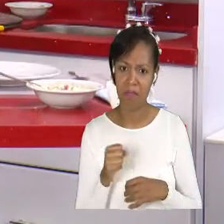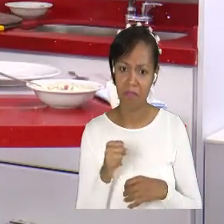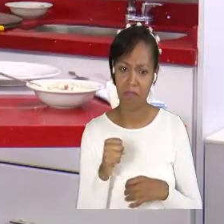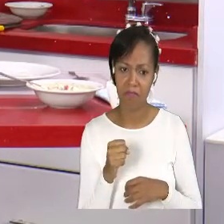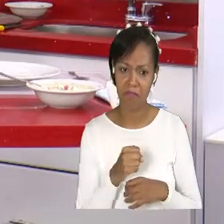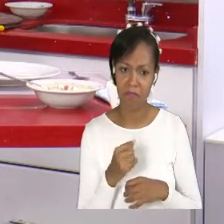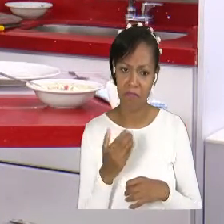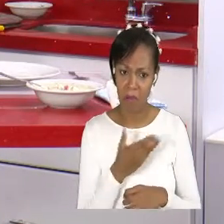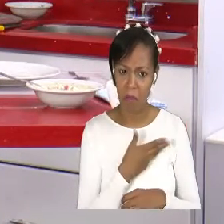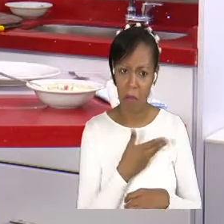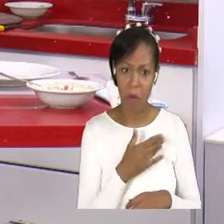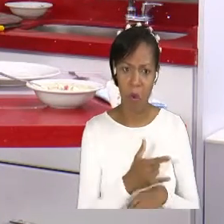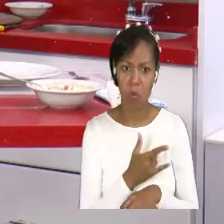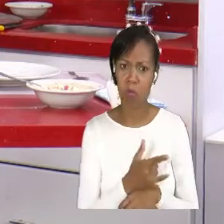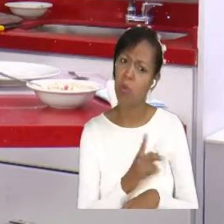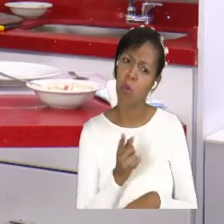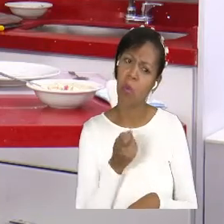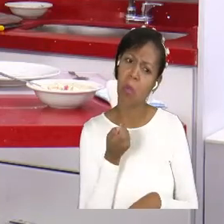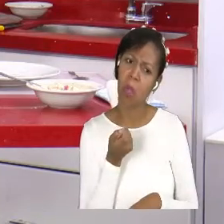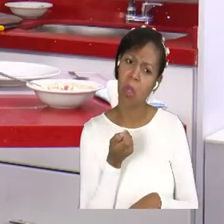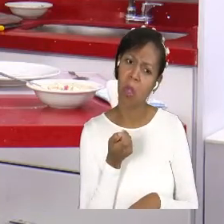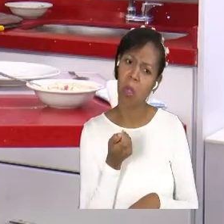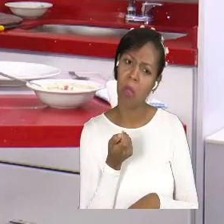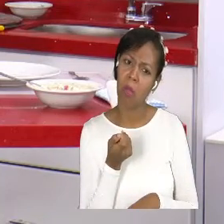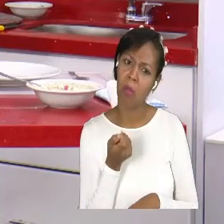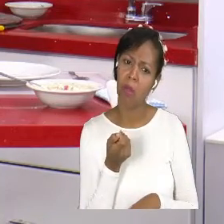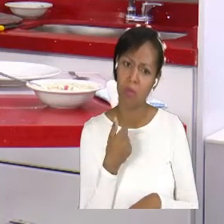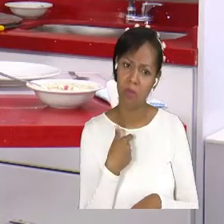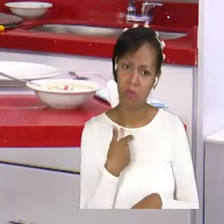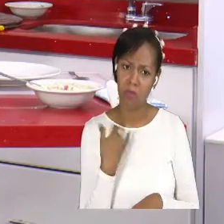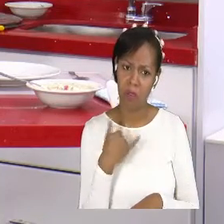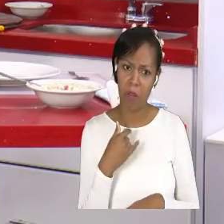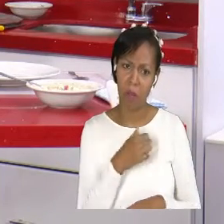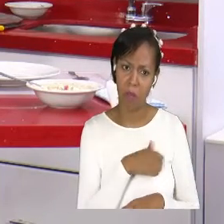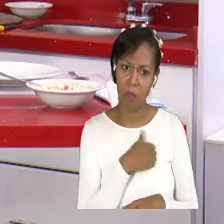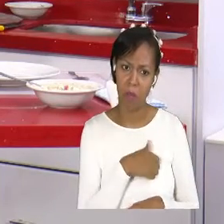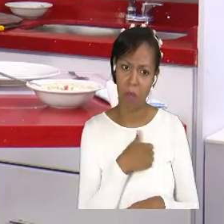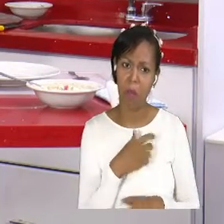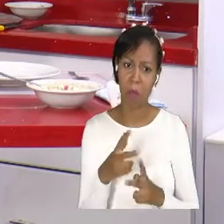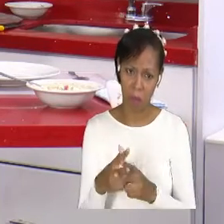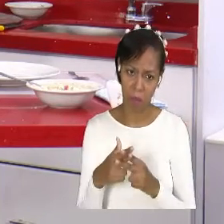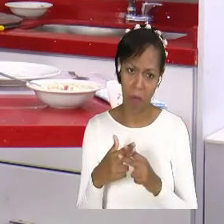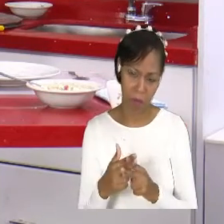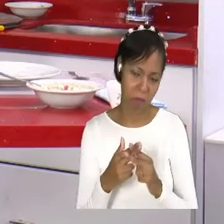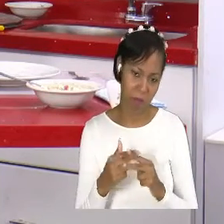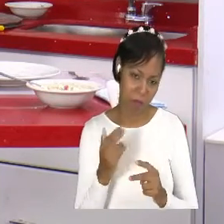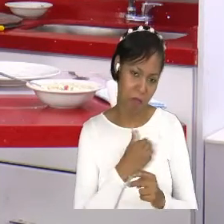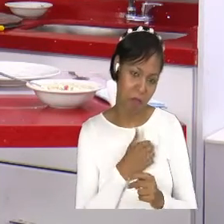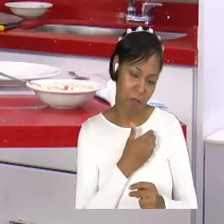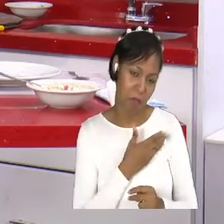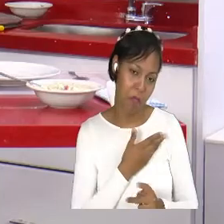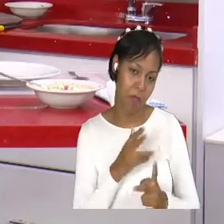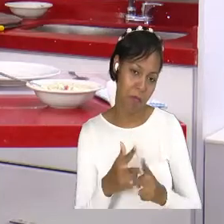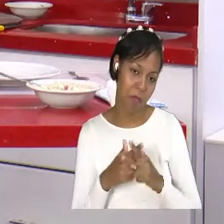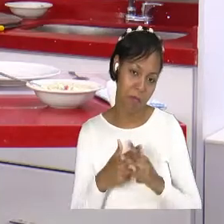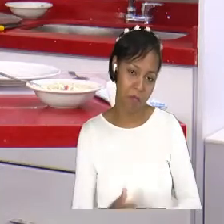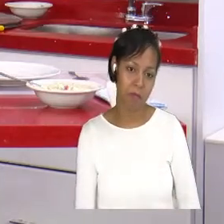utilidad a estos materiales. Ya yo voy a empezar a pedirlos, me los voy a autoprestar. Ahí lo que vas a hacer